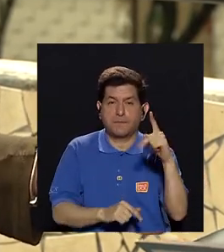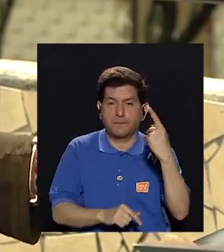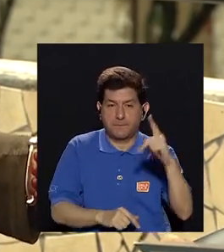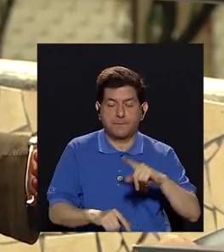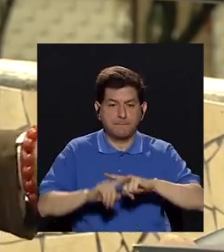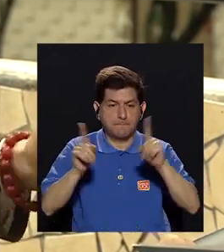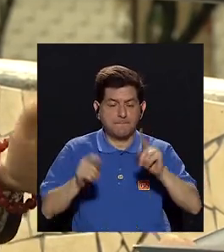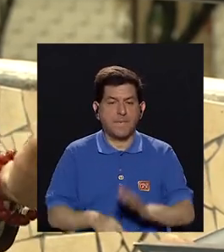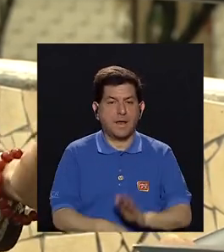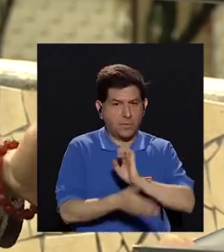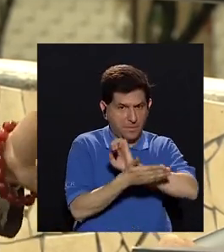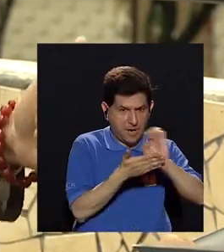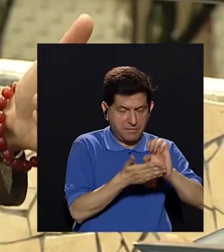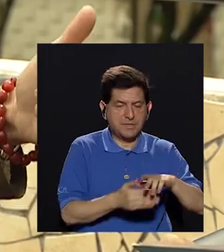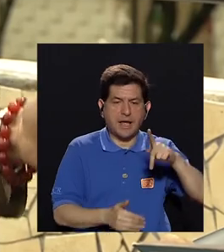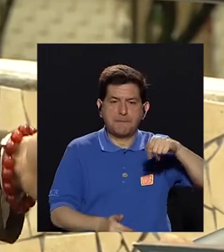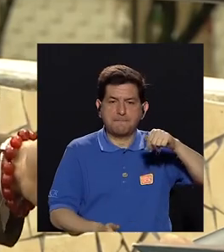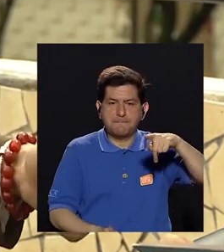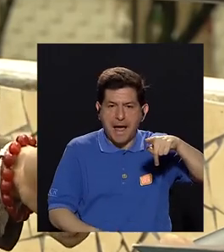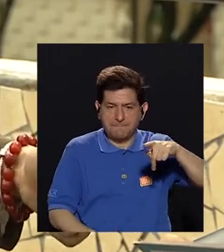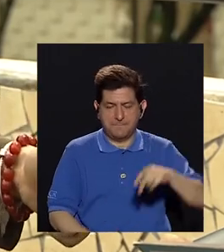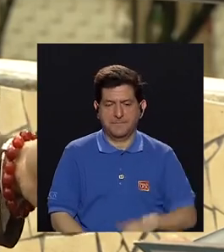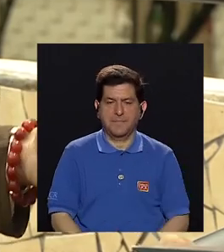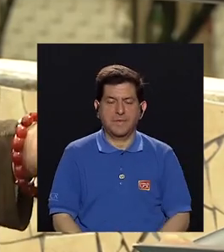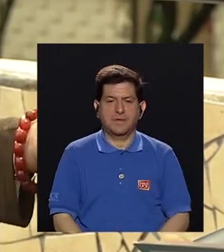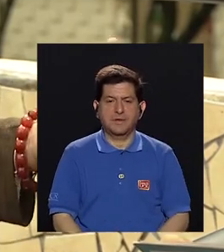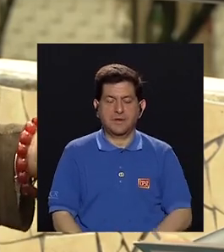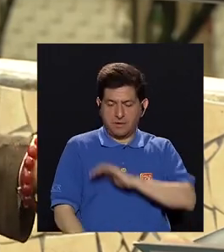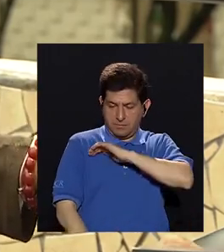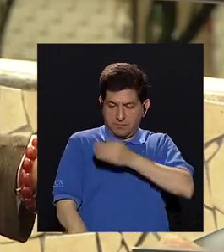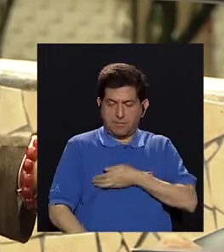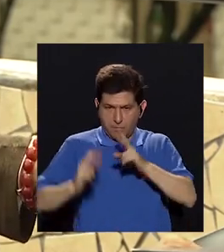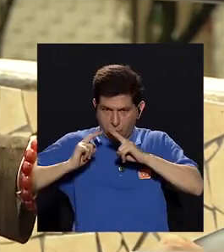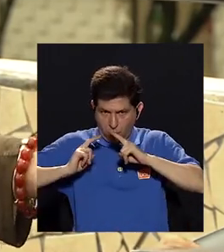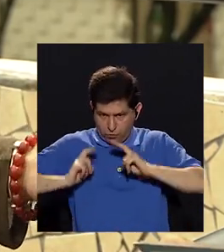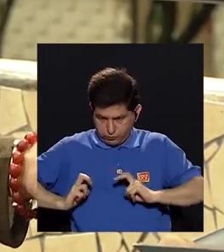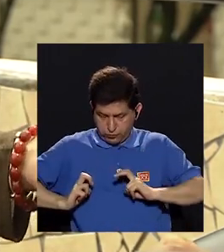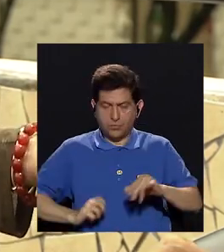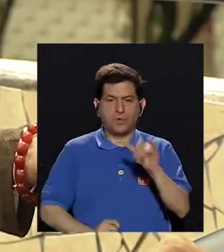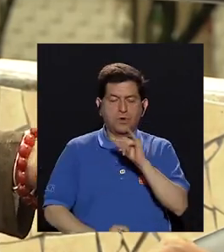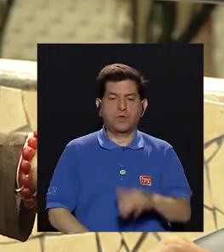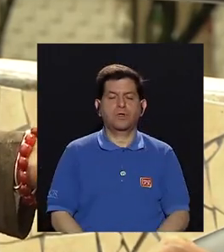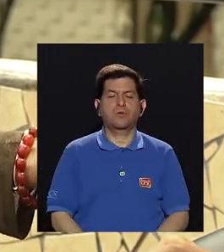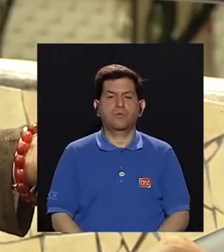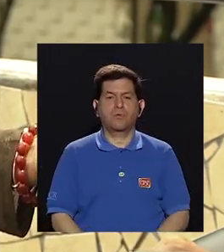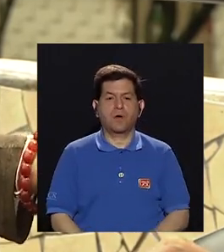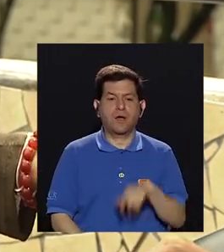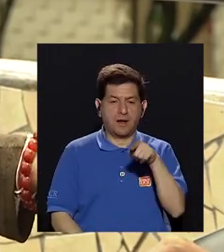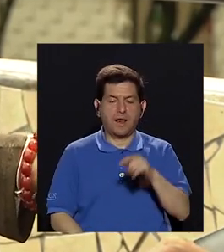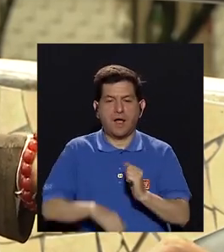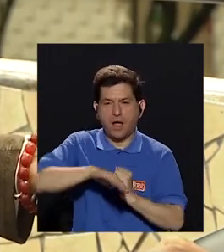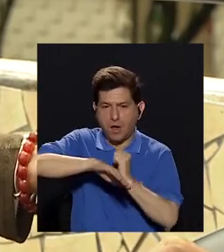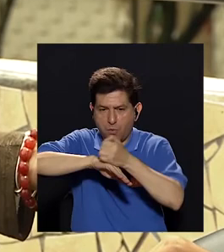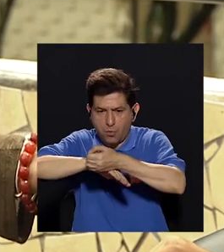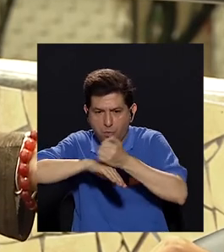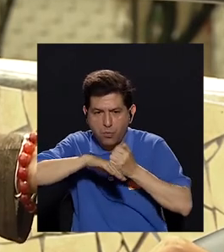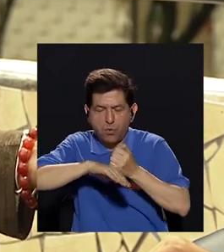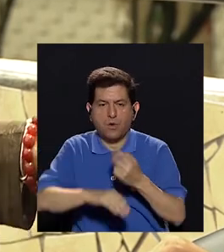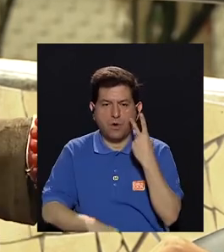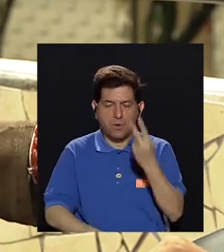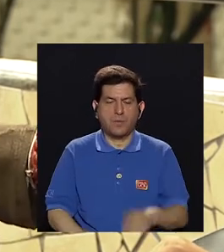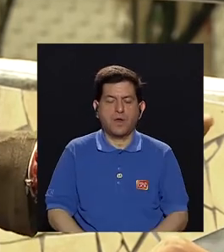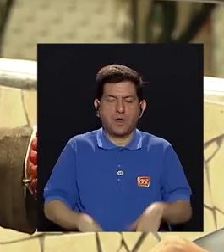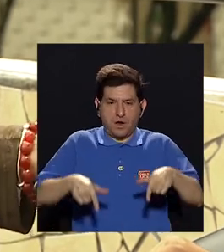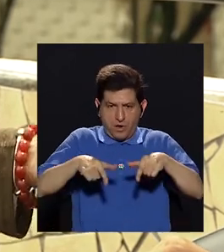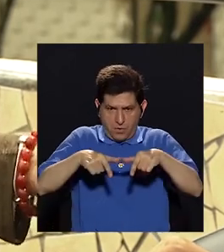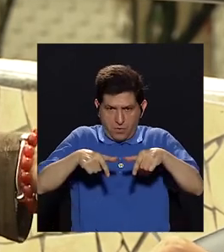riesgo. Pero entonces, preventivo, Papanicolaou, examen de mama, y tamizaje con ultrasonido para lo que tiene que ver